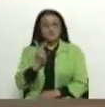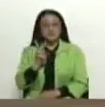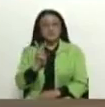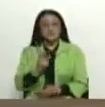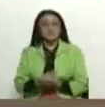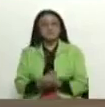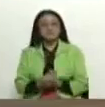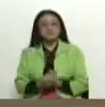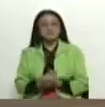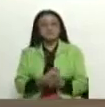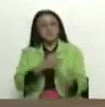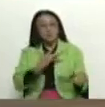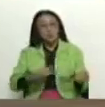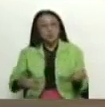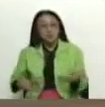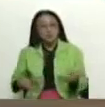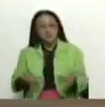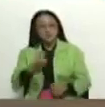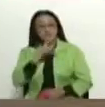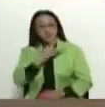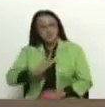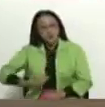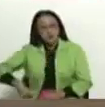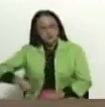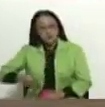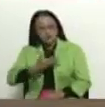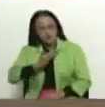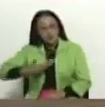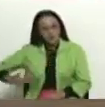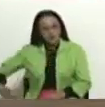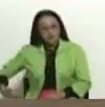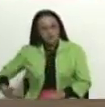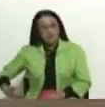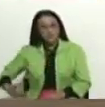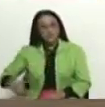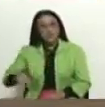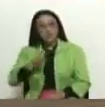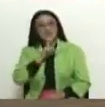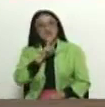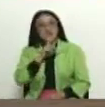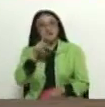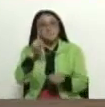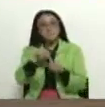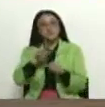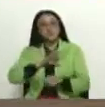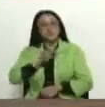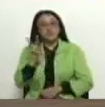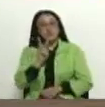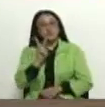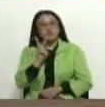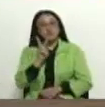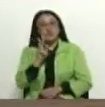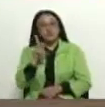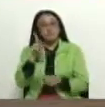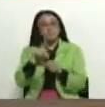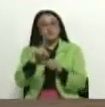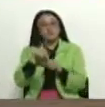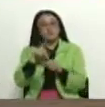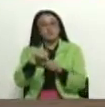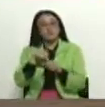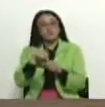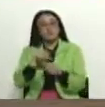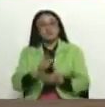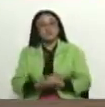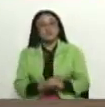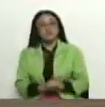su dueño nominal, el dueño de sus acciones, es Petróleos de Venezuela, PDVSA.